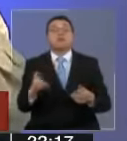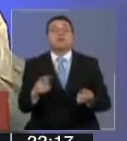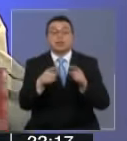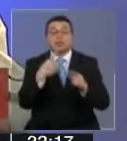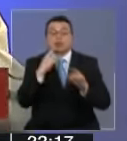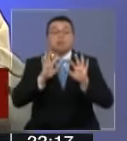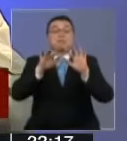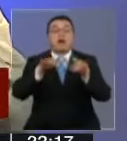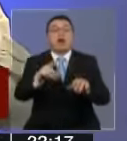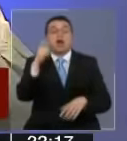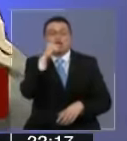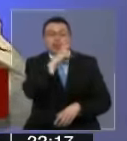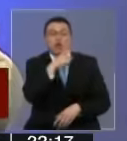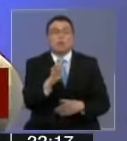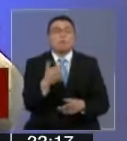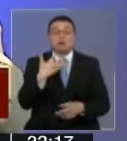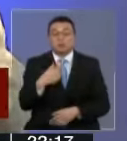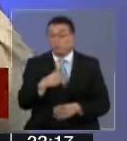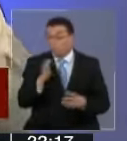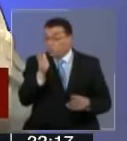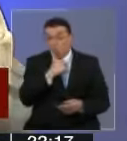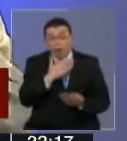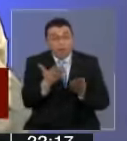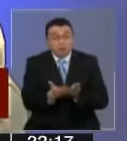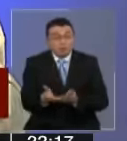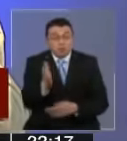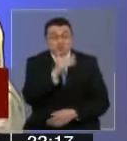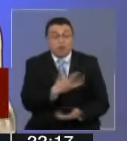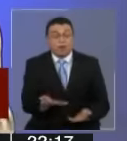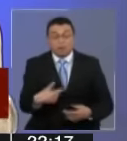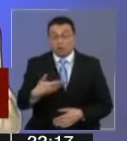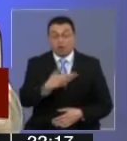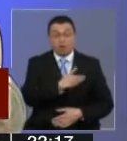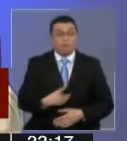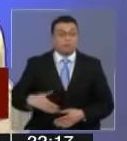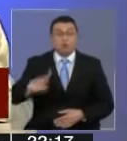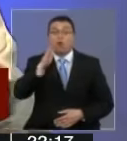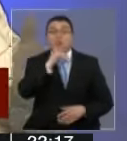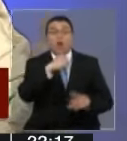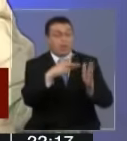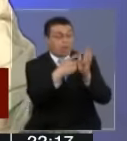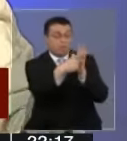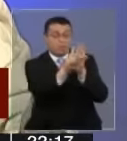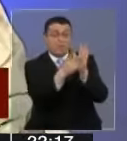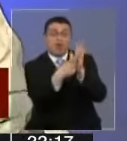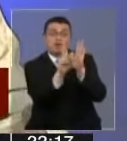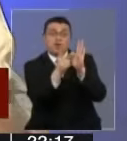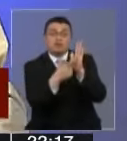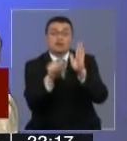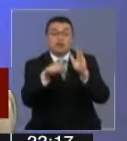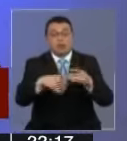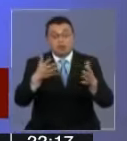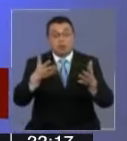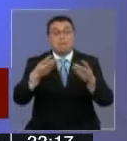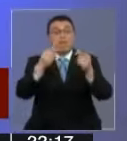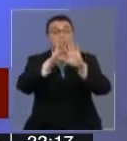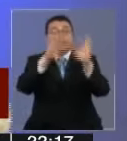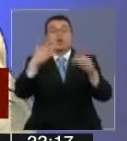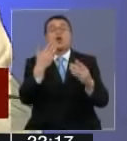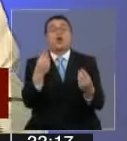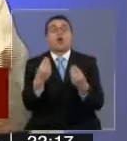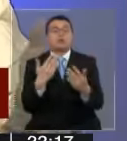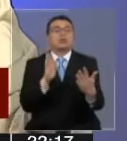esta crisis. ¿Ya? Eso no existe. Mientras un gobierno no tiene un diagnóstico claro de la situación medioambiental, ¿cómo va a afrontar una situación